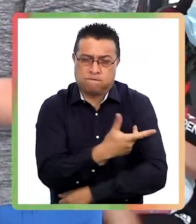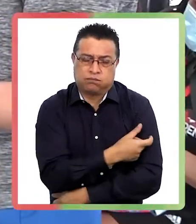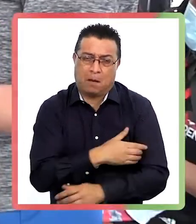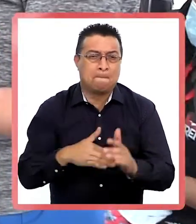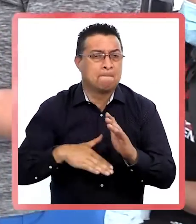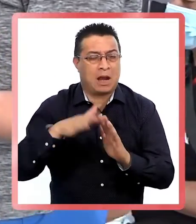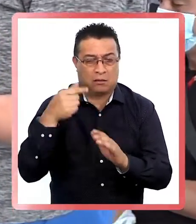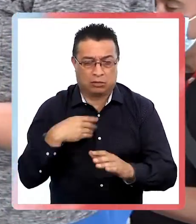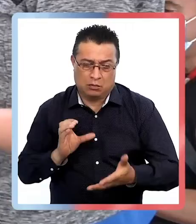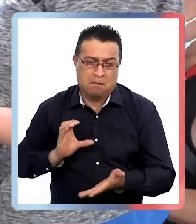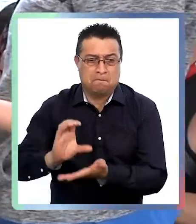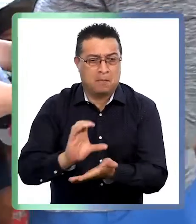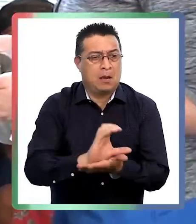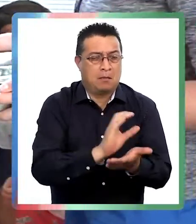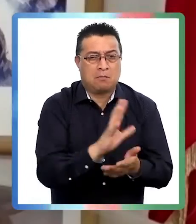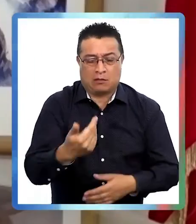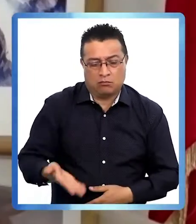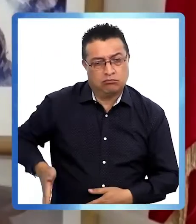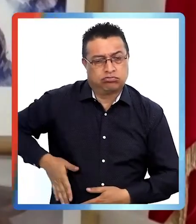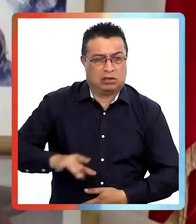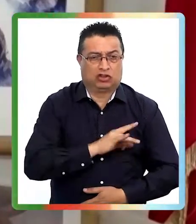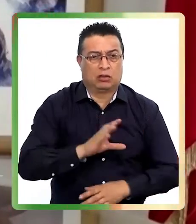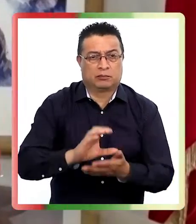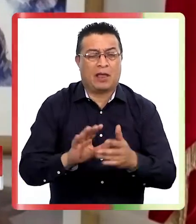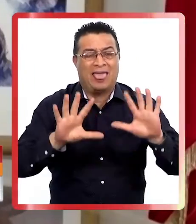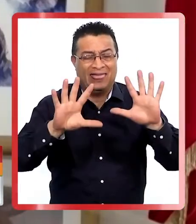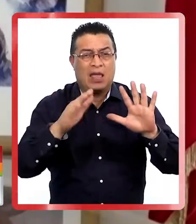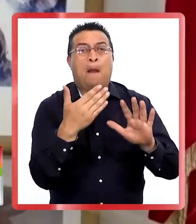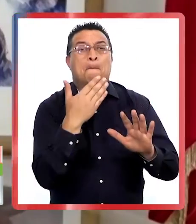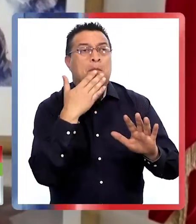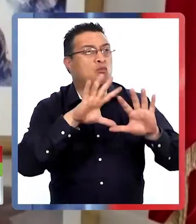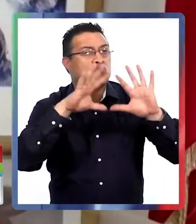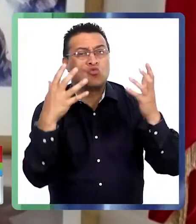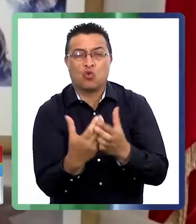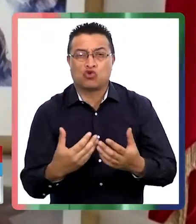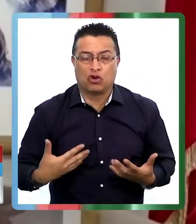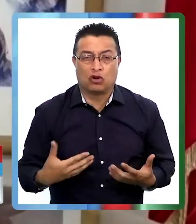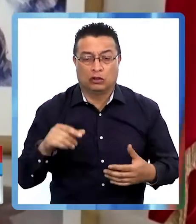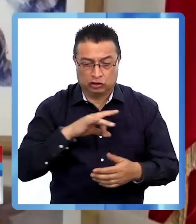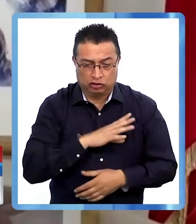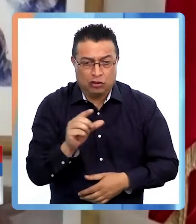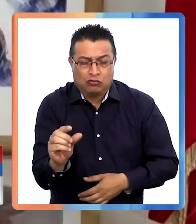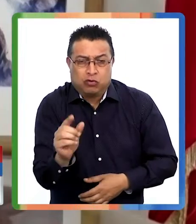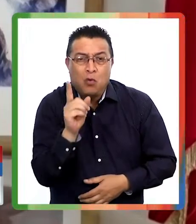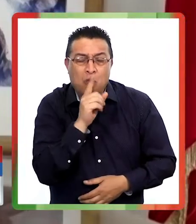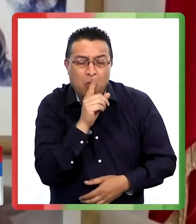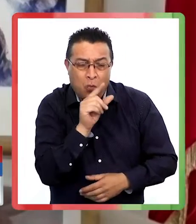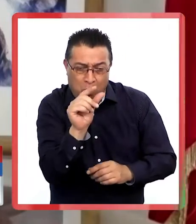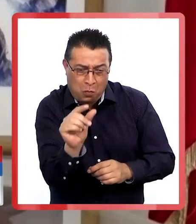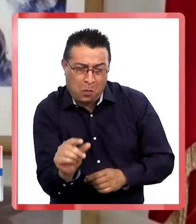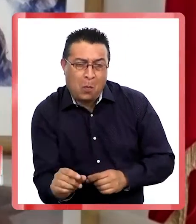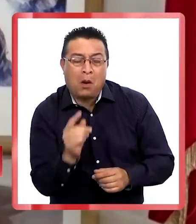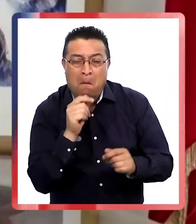más recursos traspasamos directamente al bolsillo de los chilenos entre las 10 naciones más importantes del mundo. Este país chiquitito que se cae al